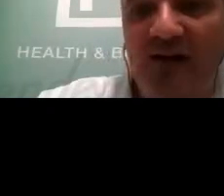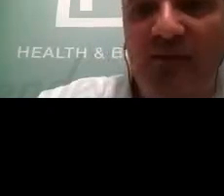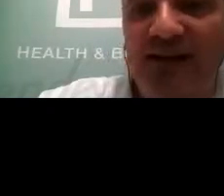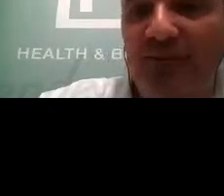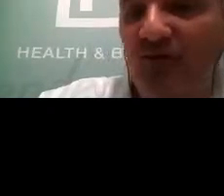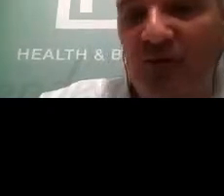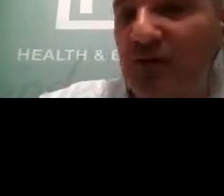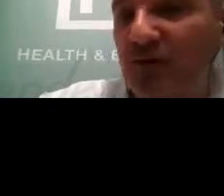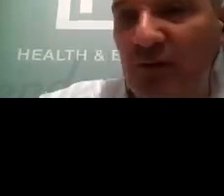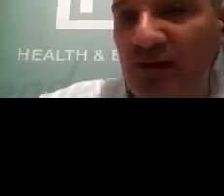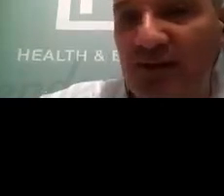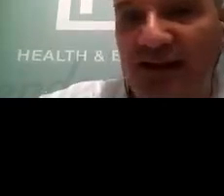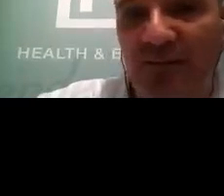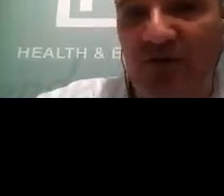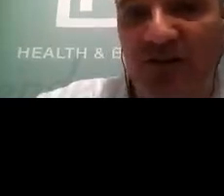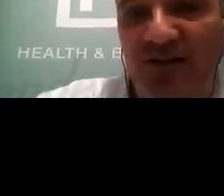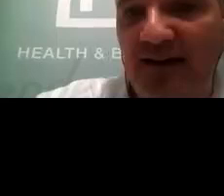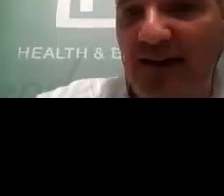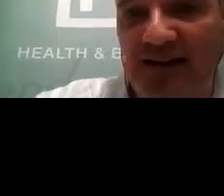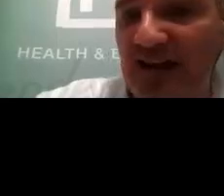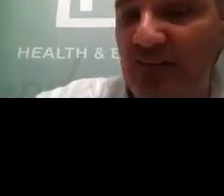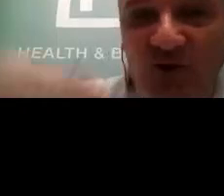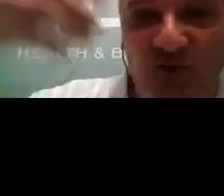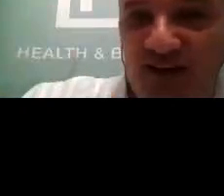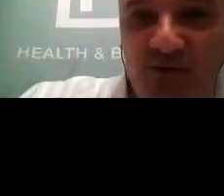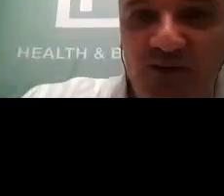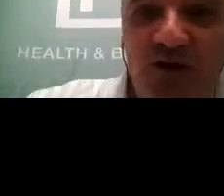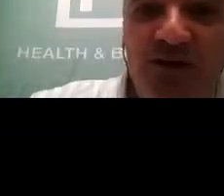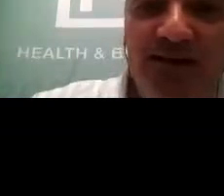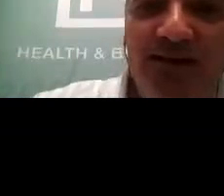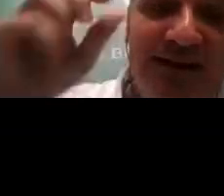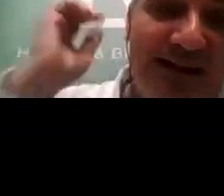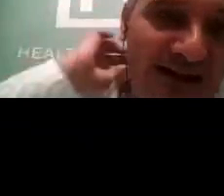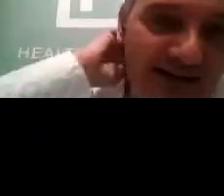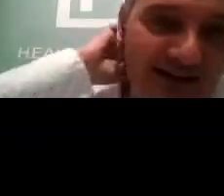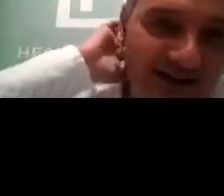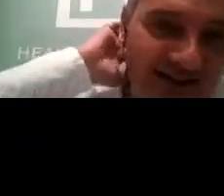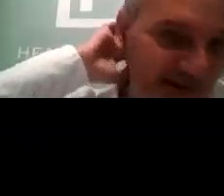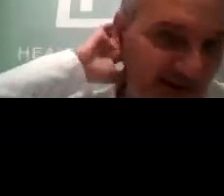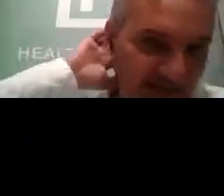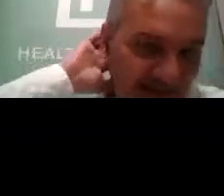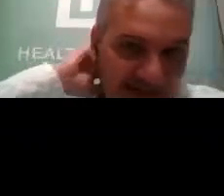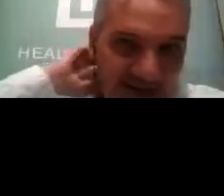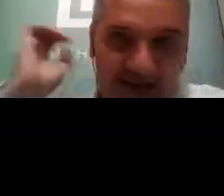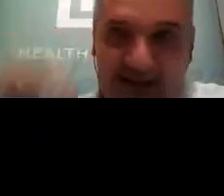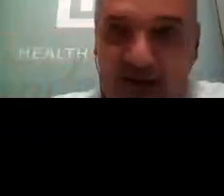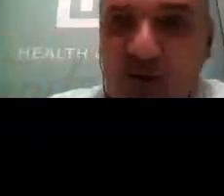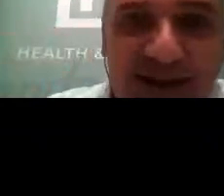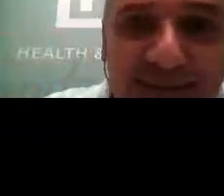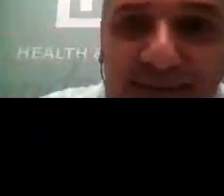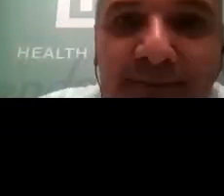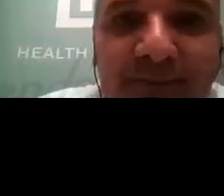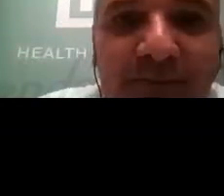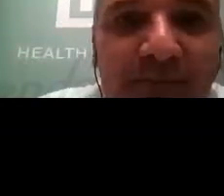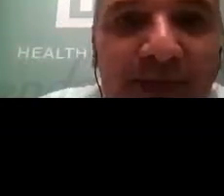diarias recomendadas, pues son 250 miligramos. Es decir, de EPA nos pasaríamos 5 veces y de DHA prácticamente el